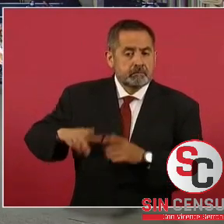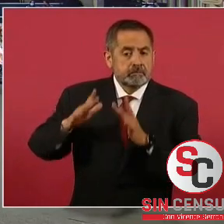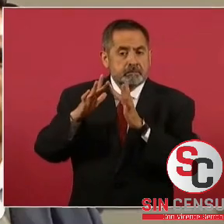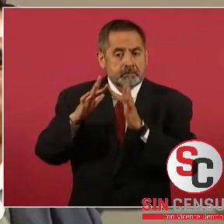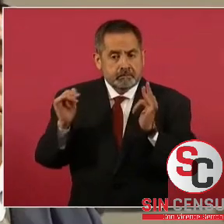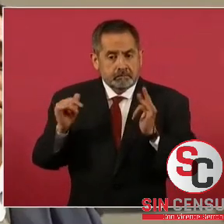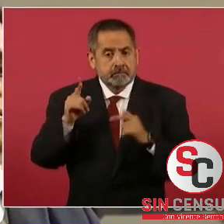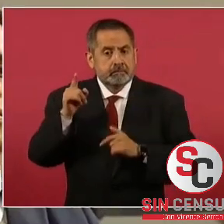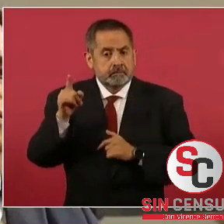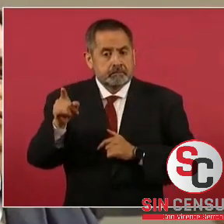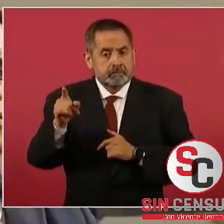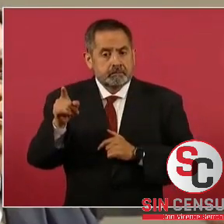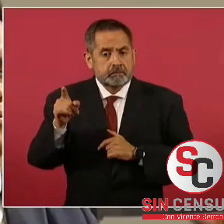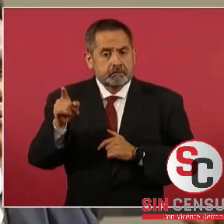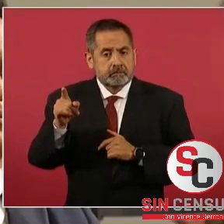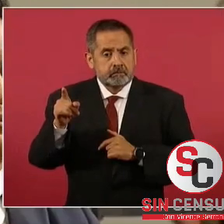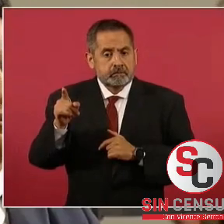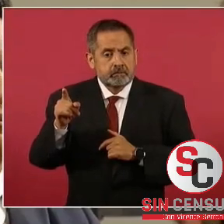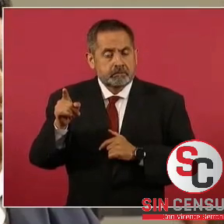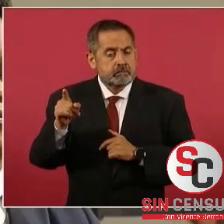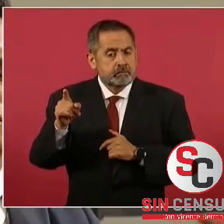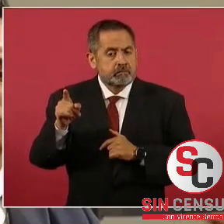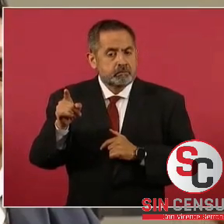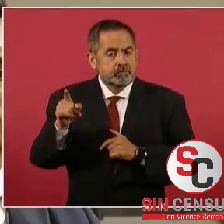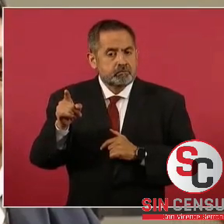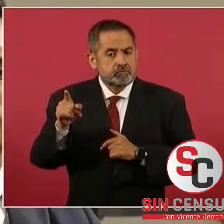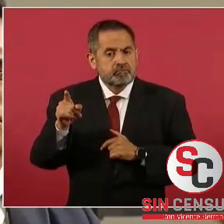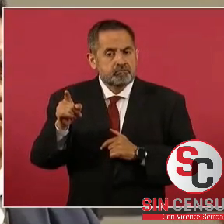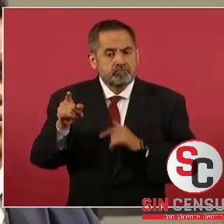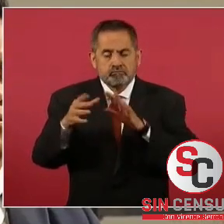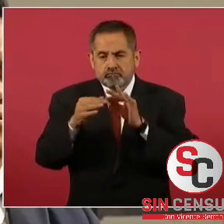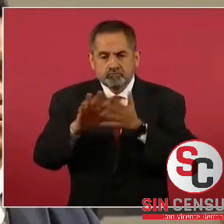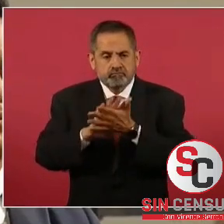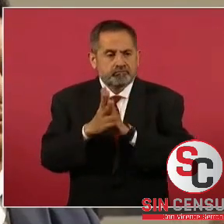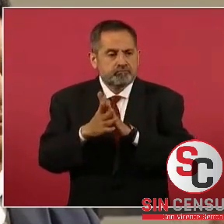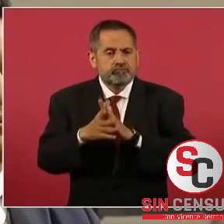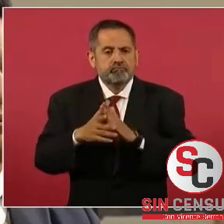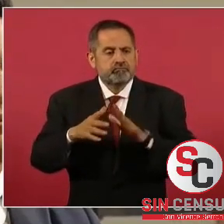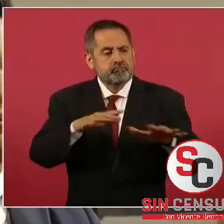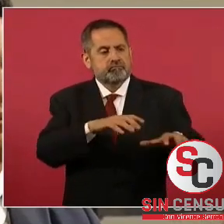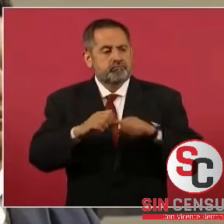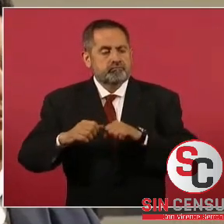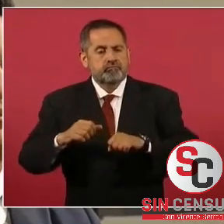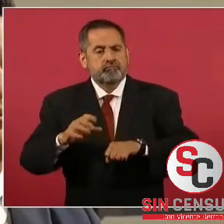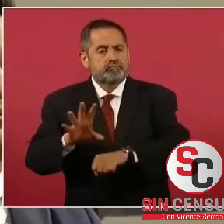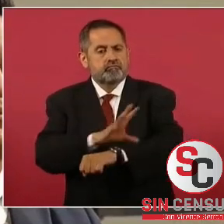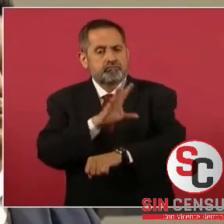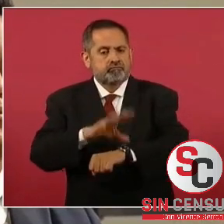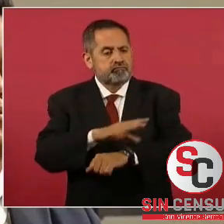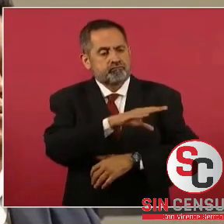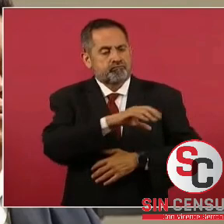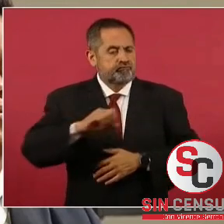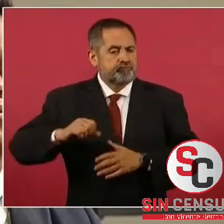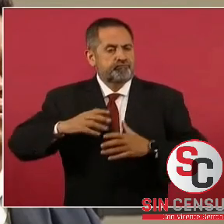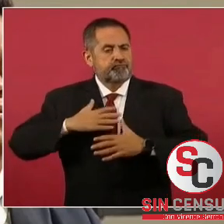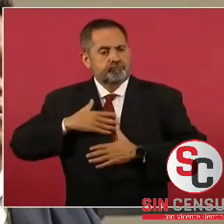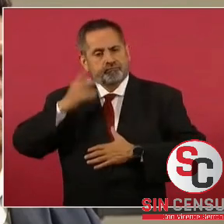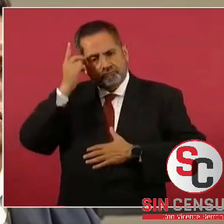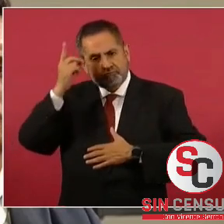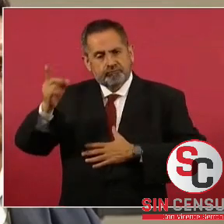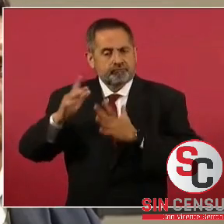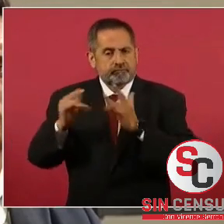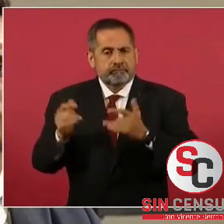Francia, ya se buscó nacionalizar la energía eléctrica. Le queríamos preguntar qué piensa de que